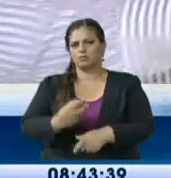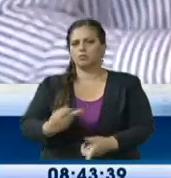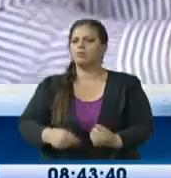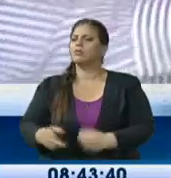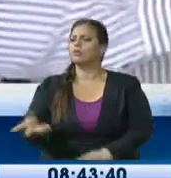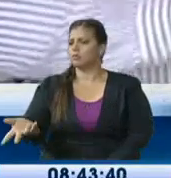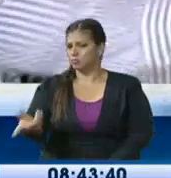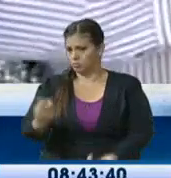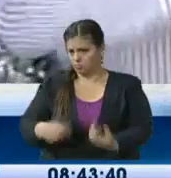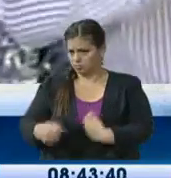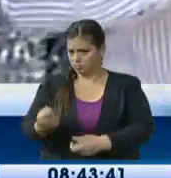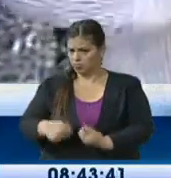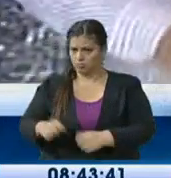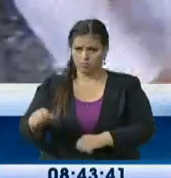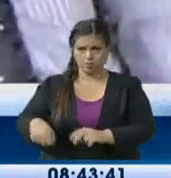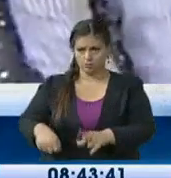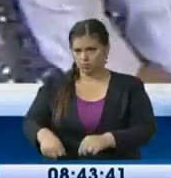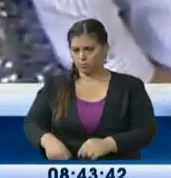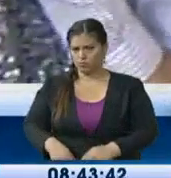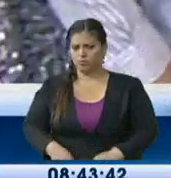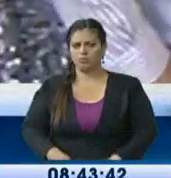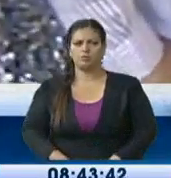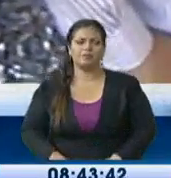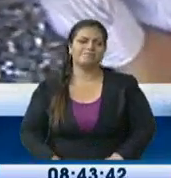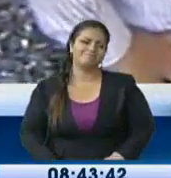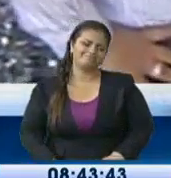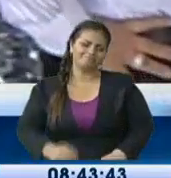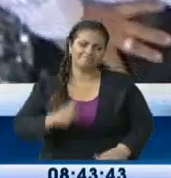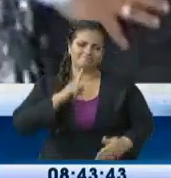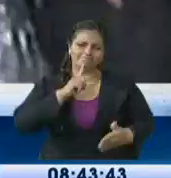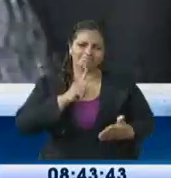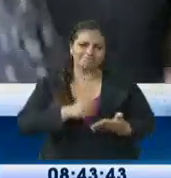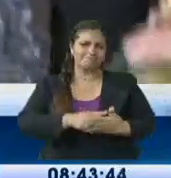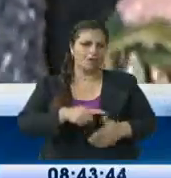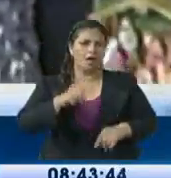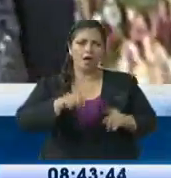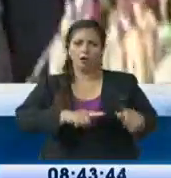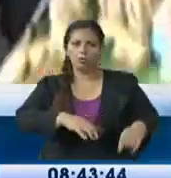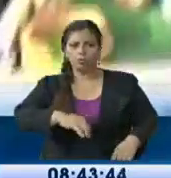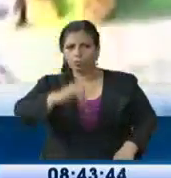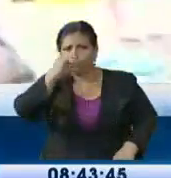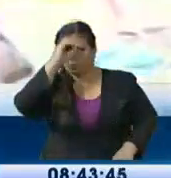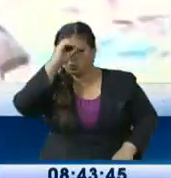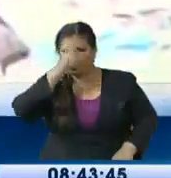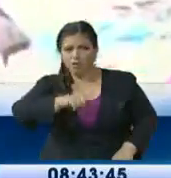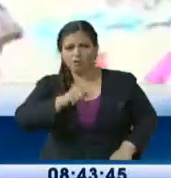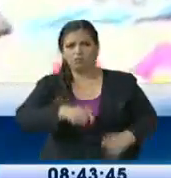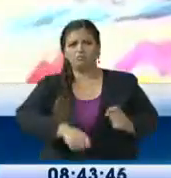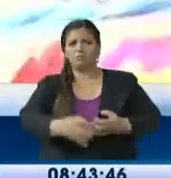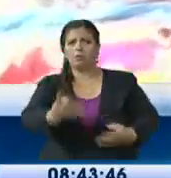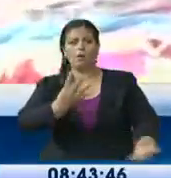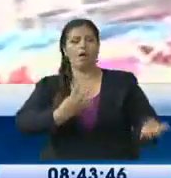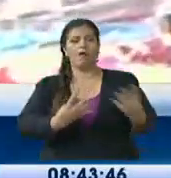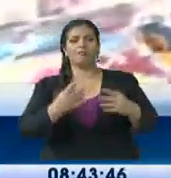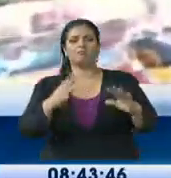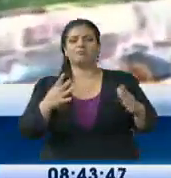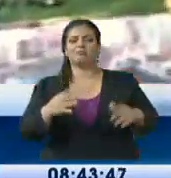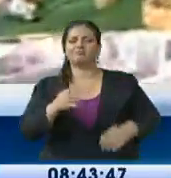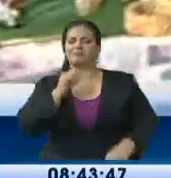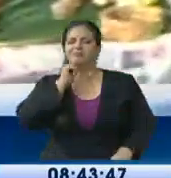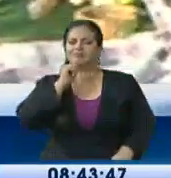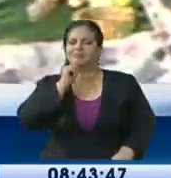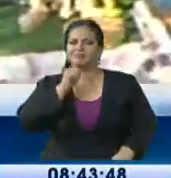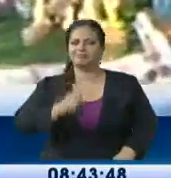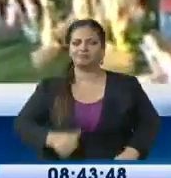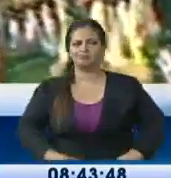todavía mucha gente como que no está enterada de este punto. Sí, es verdad, porque no hemos, es primera vez y recién nosotros estamos aquí.